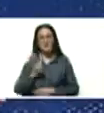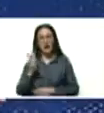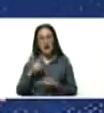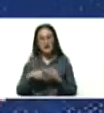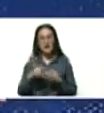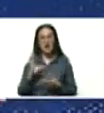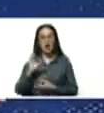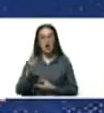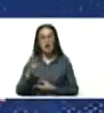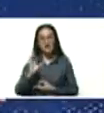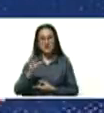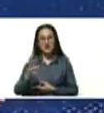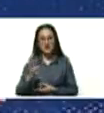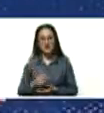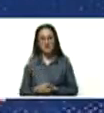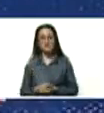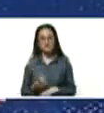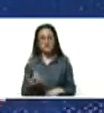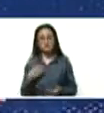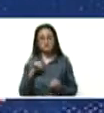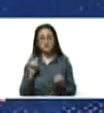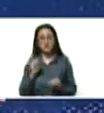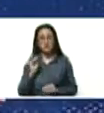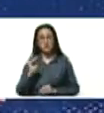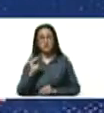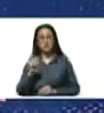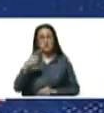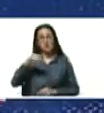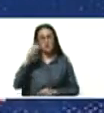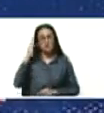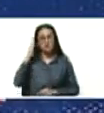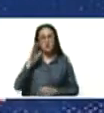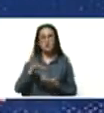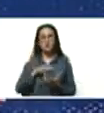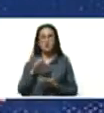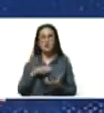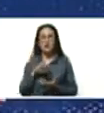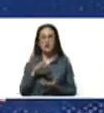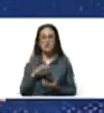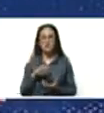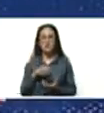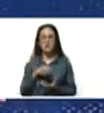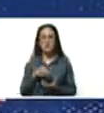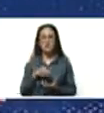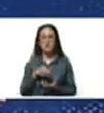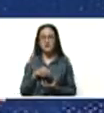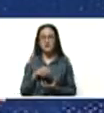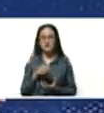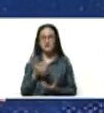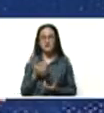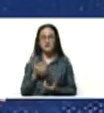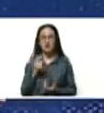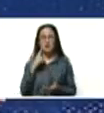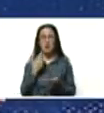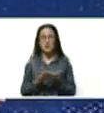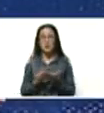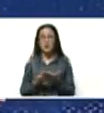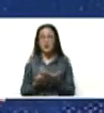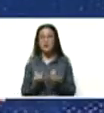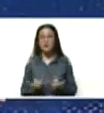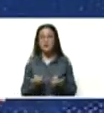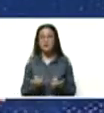Coche. Es lo que le quería decir, presidente. Mire, nosotros sabemos los problemas y nuestros usuarios. Y le tenemos también una propuesta hoy,